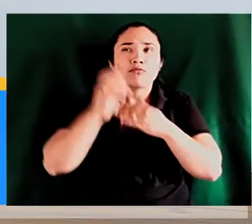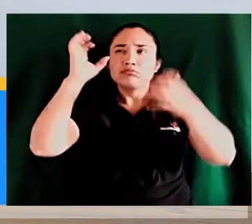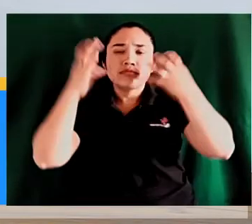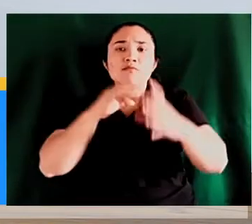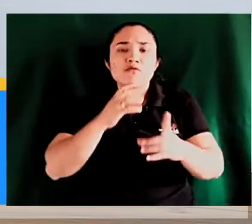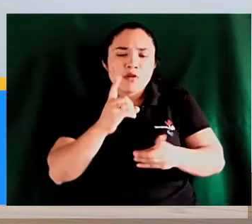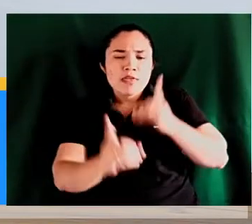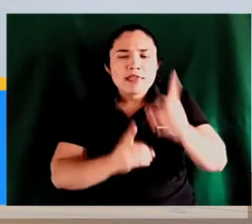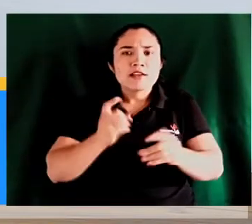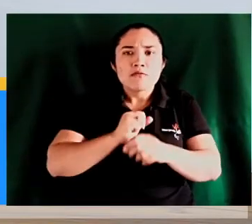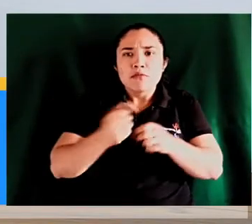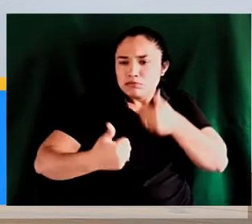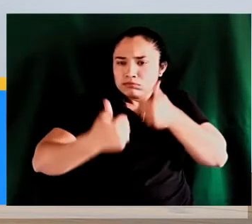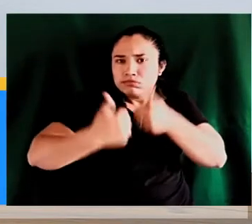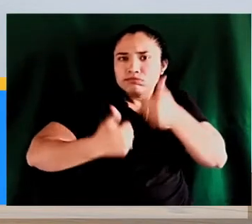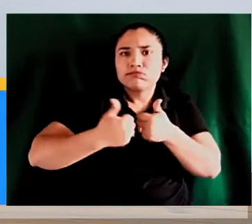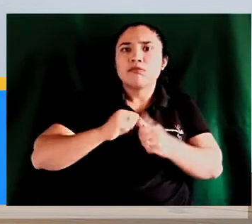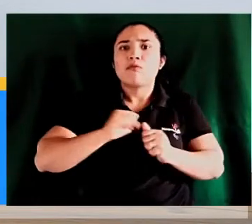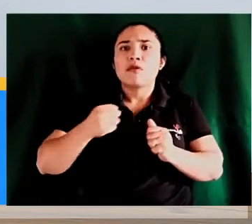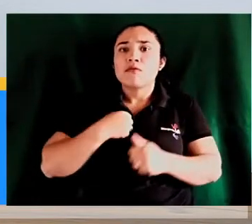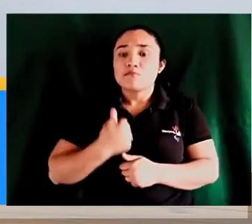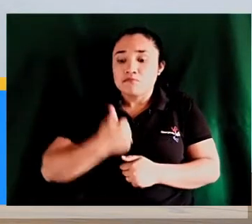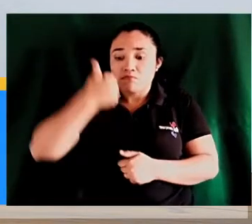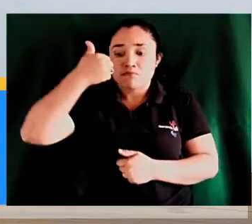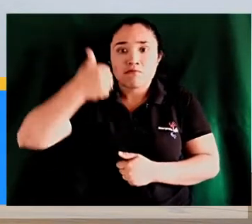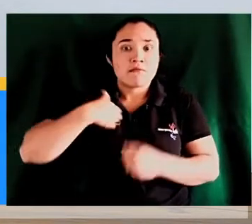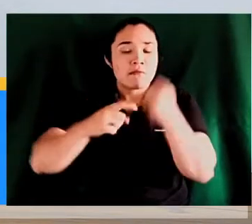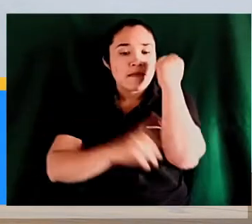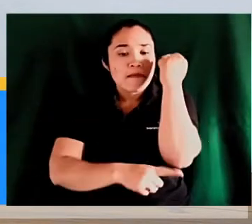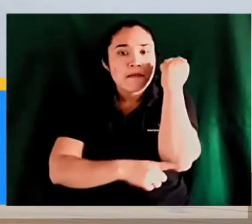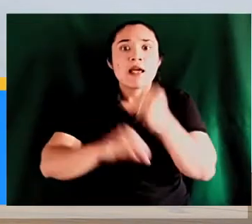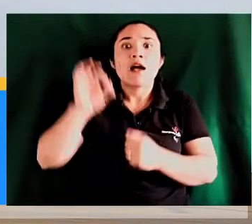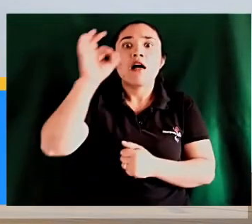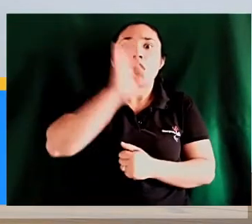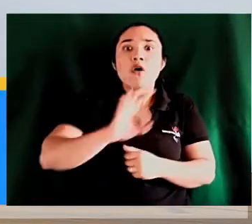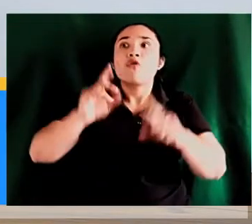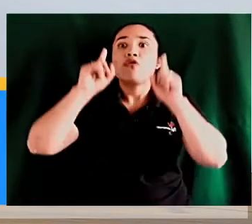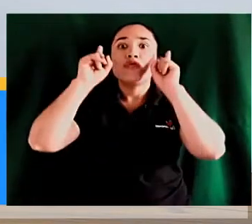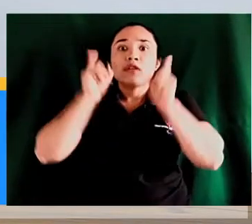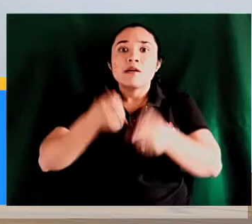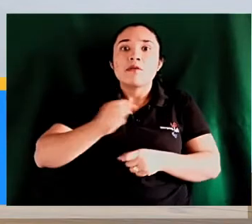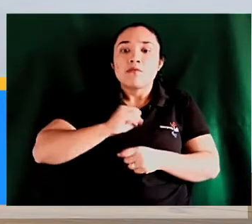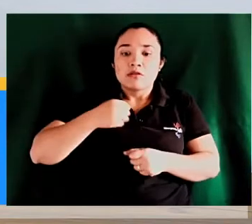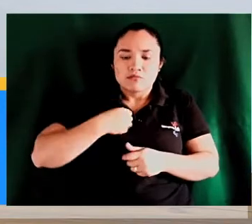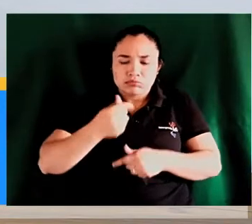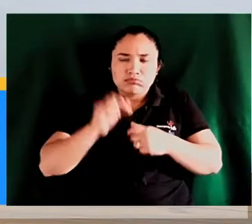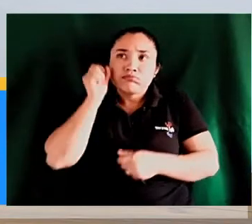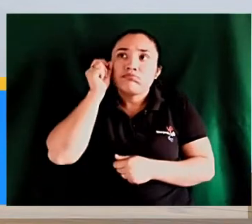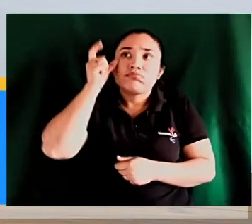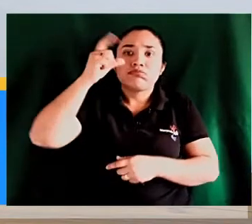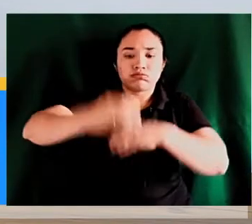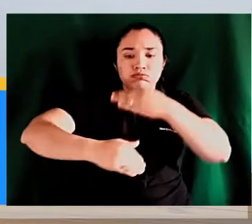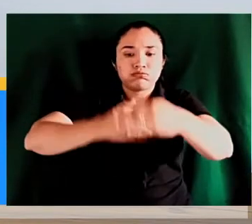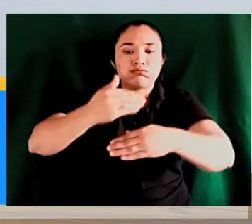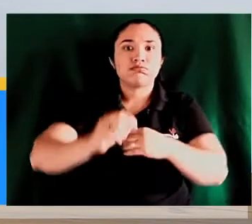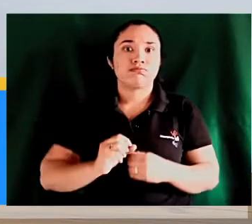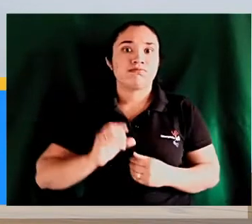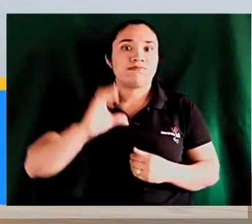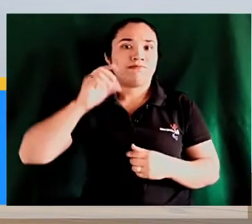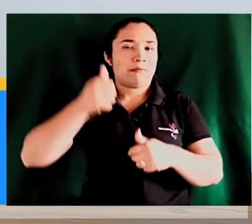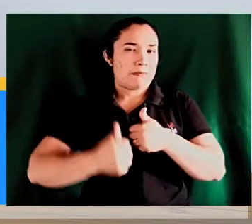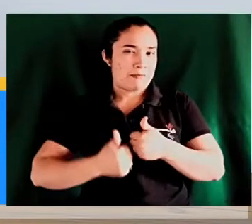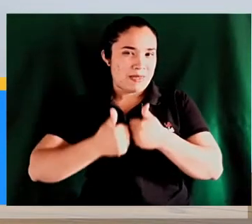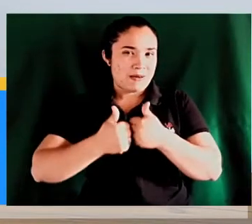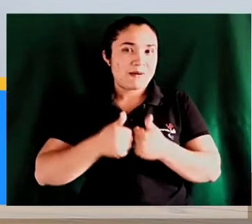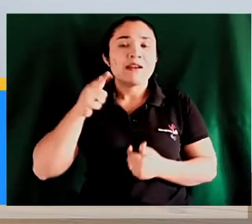estudiante desarrollar competencias no solamente como un buen empleado sino fundamentalmente como un buen emprendedor